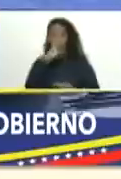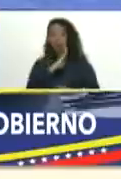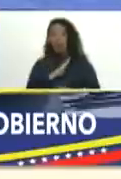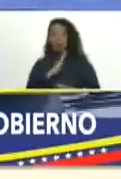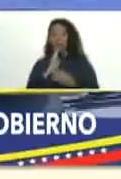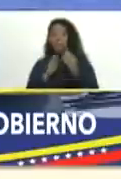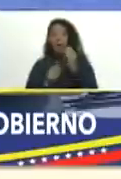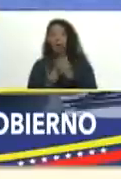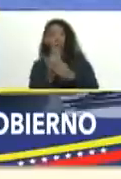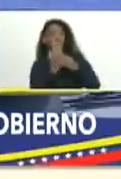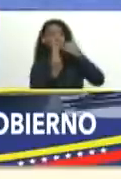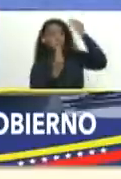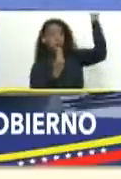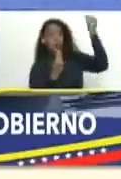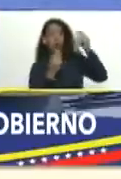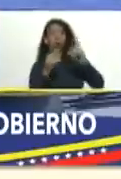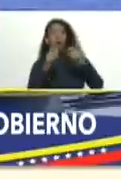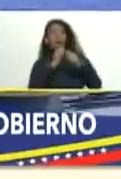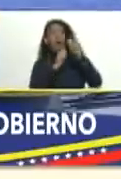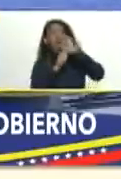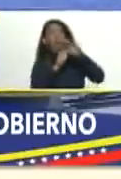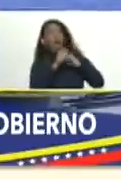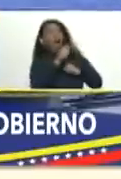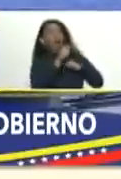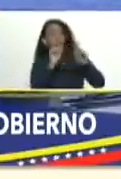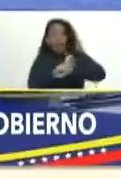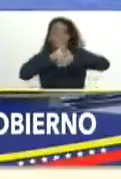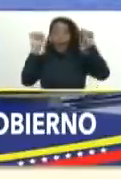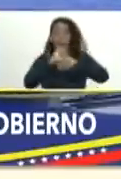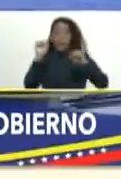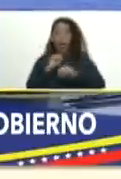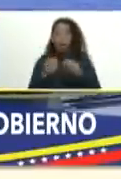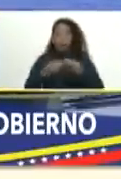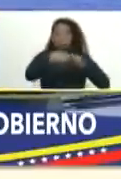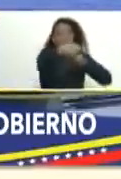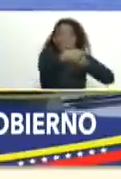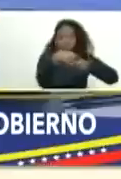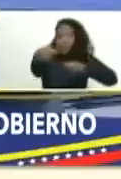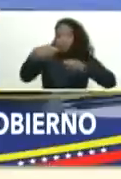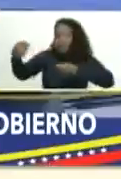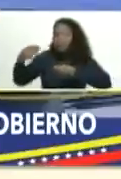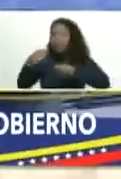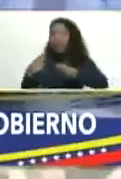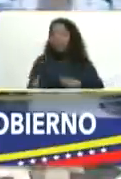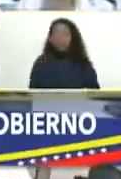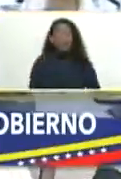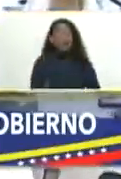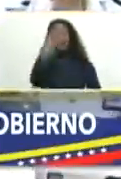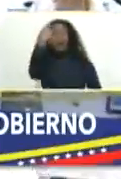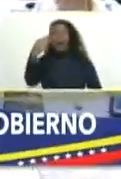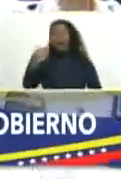afiche, volante, megáfono, equipo de sonido, parto, pues, fue la primera vez.